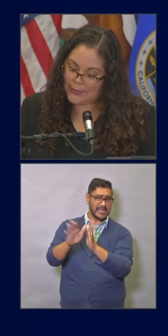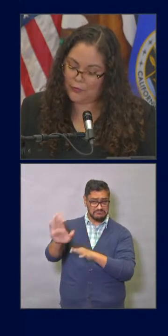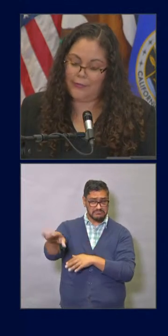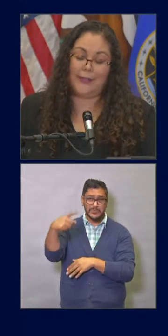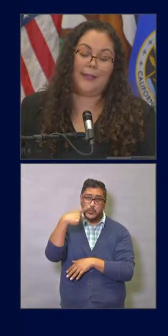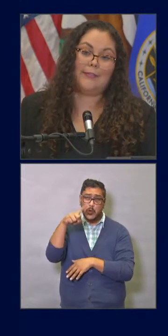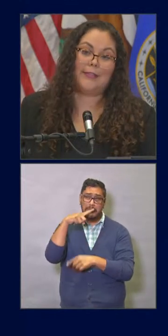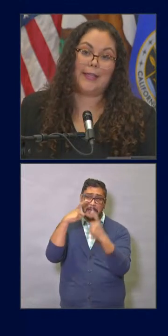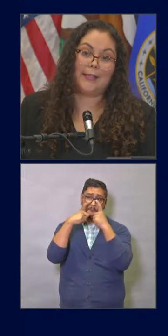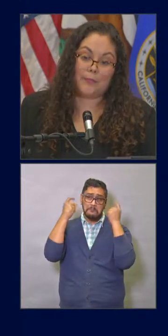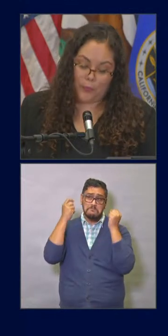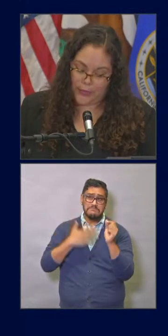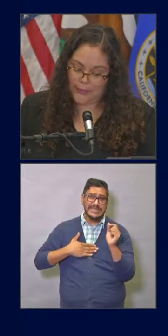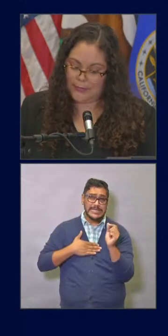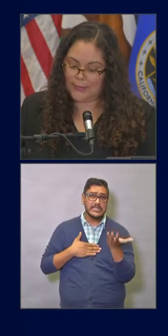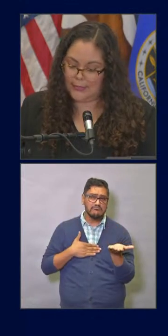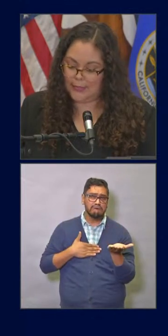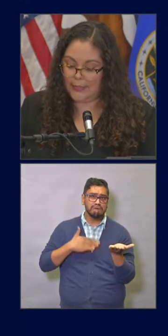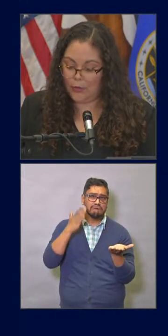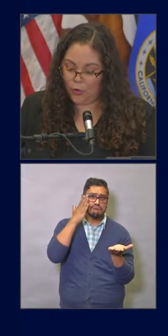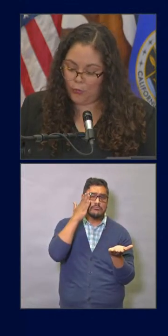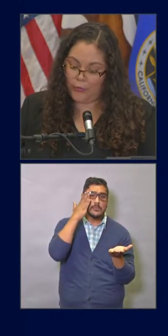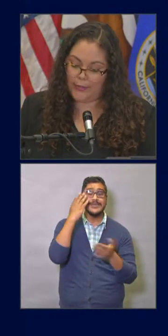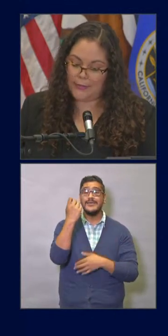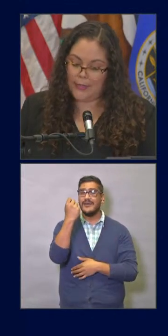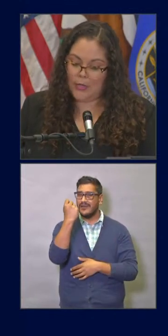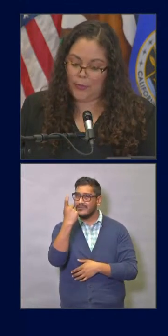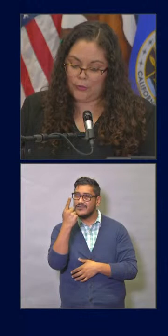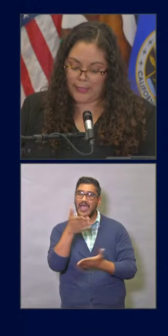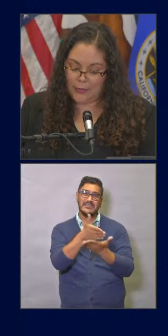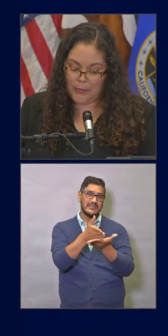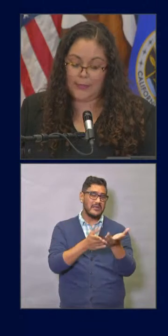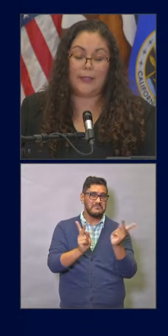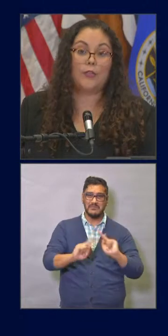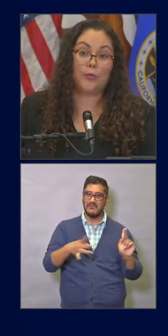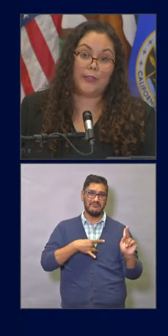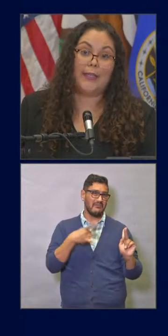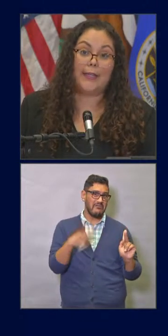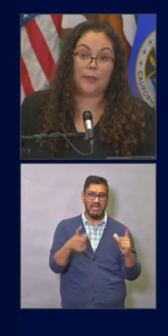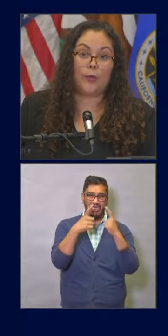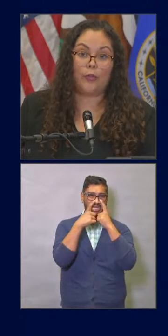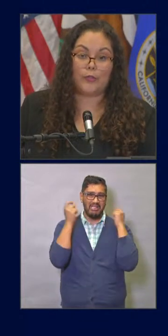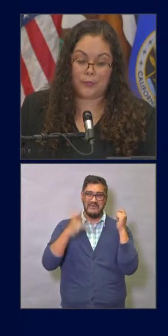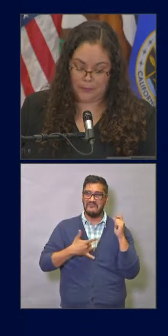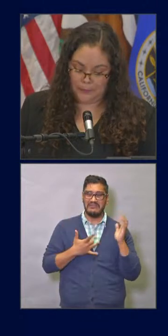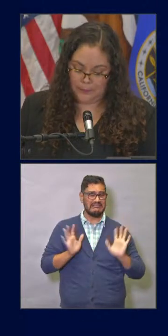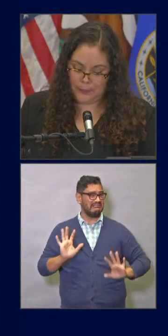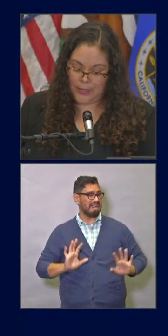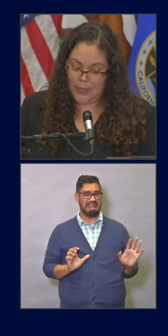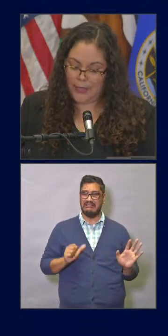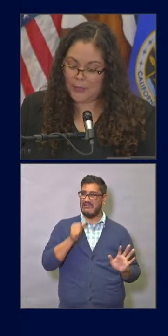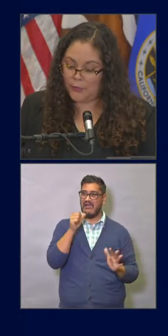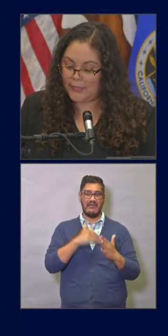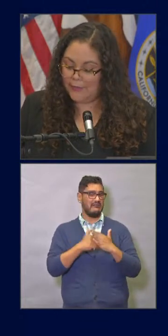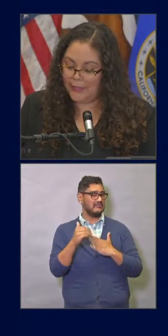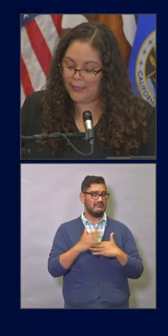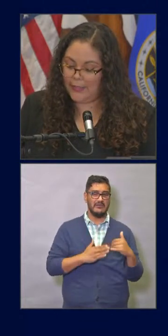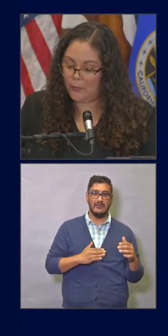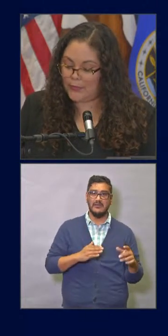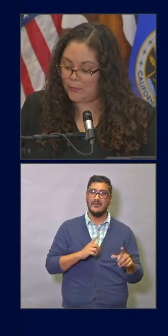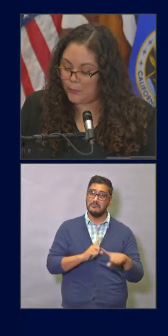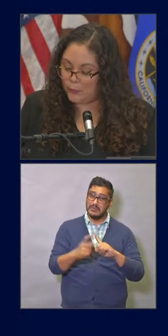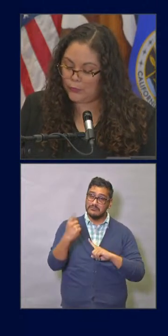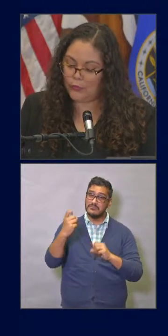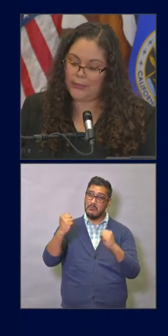Sabemos que estas cubiertas faciales pueden ser incómodas, pero realmente nos protegen a todos. Es posible